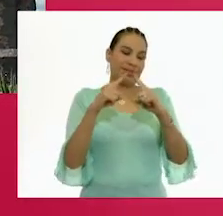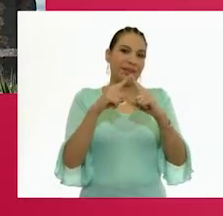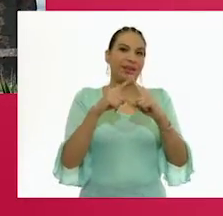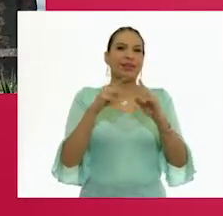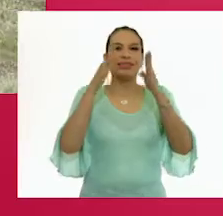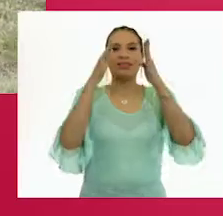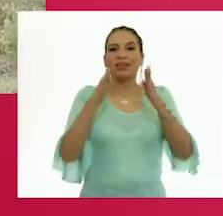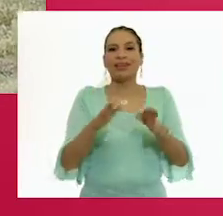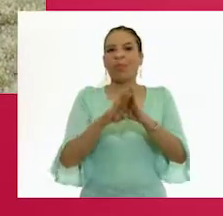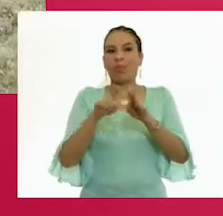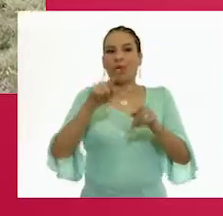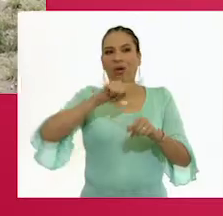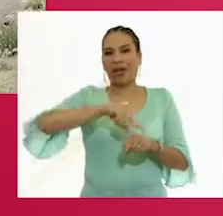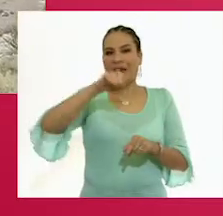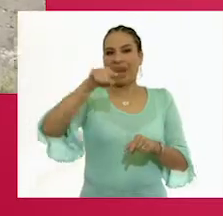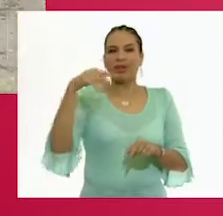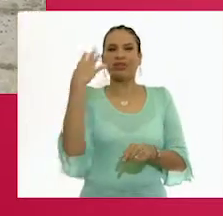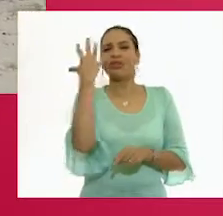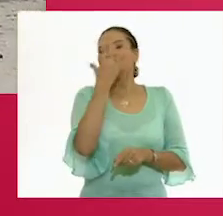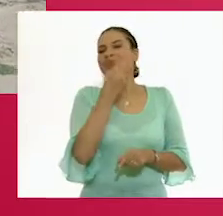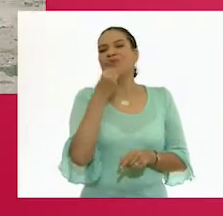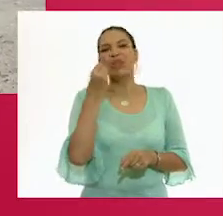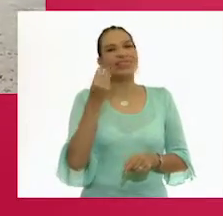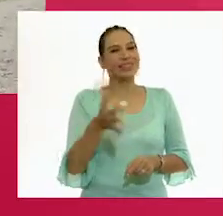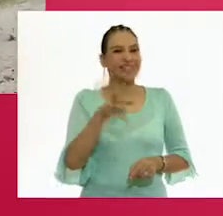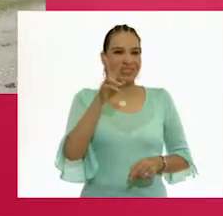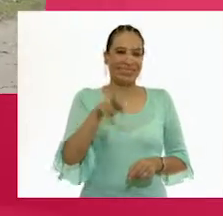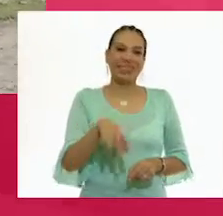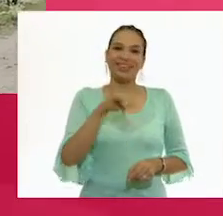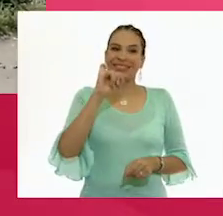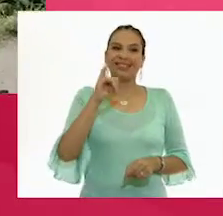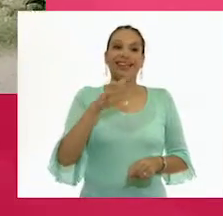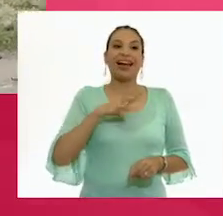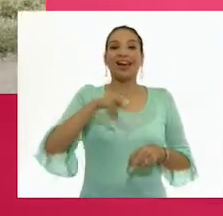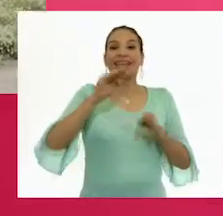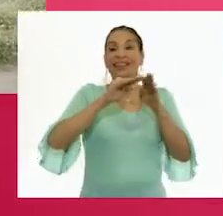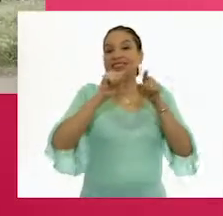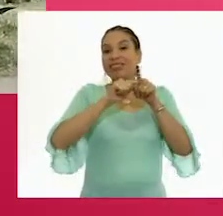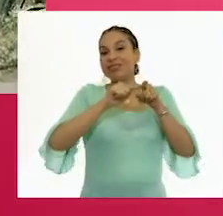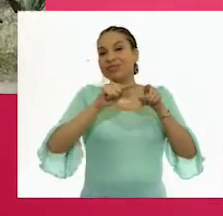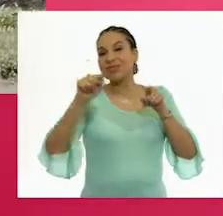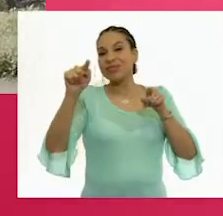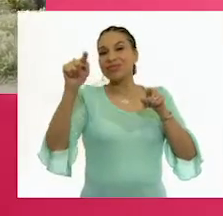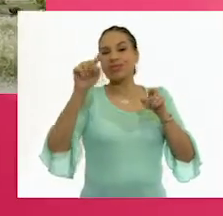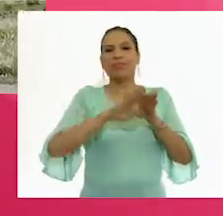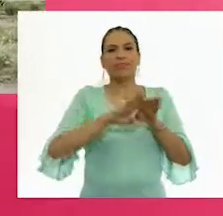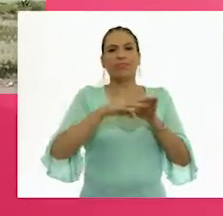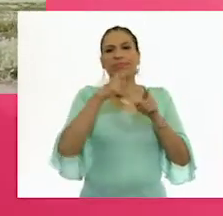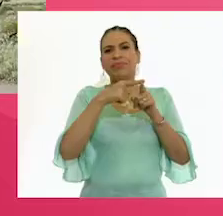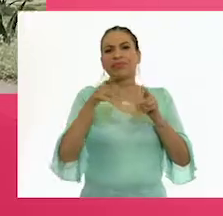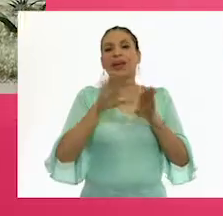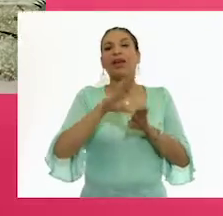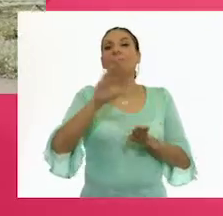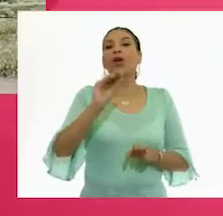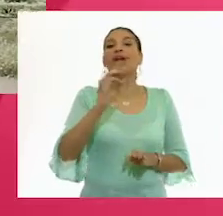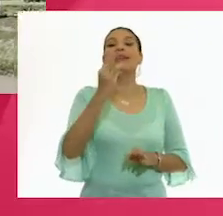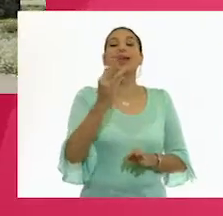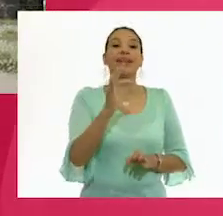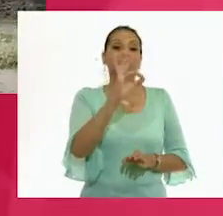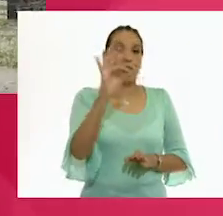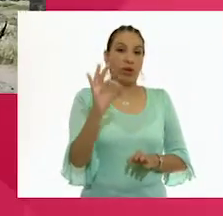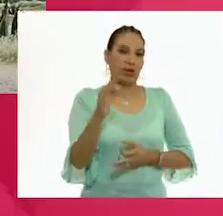central. Es muy, muy, muy, muy bonito, la verdad. Sí, tiene 1 kilómetro de longitud. El